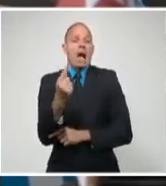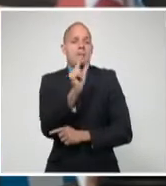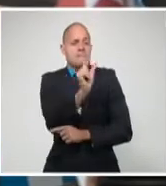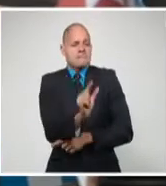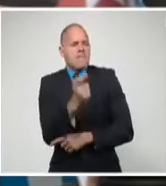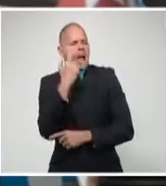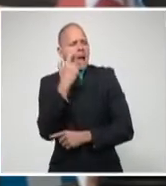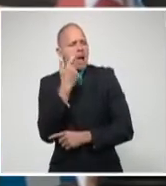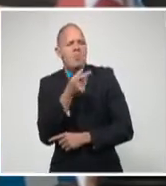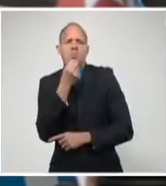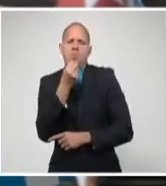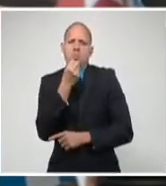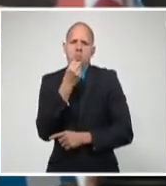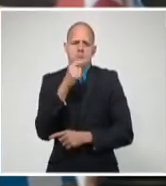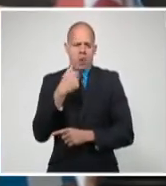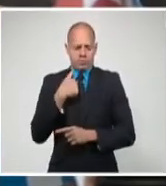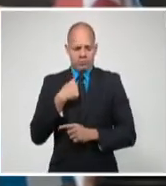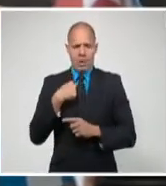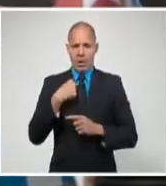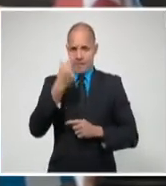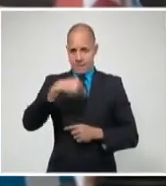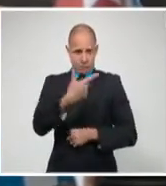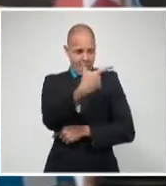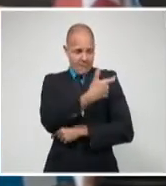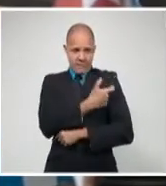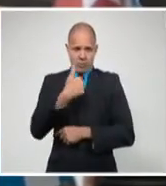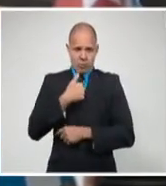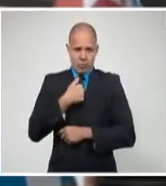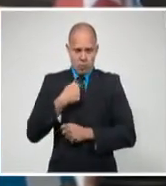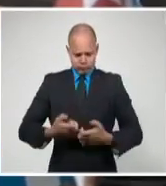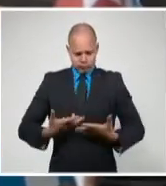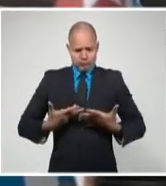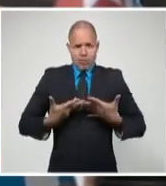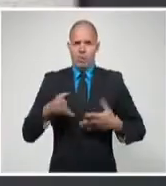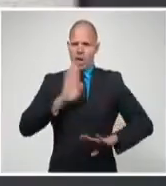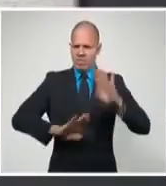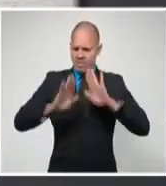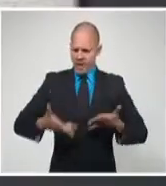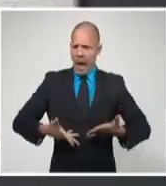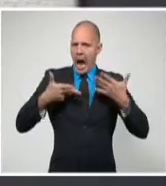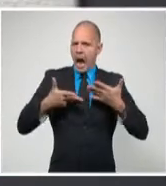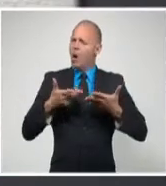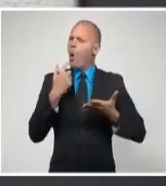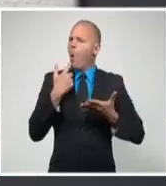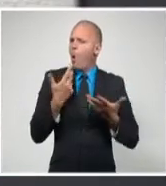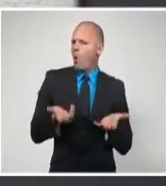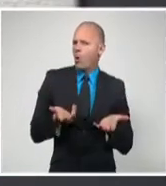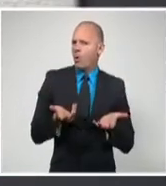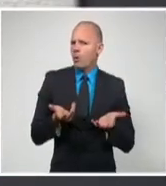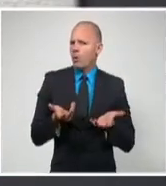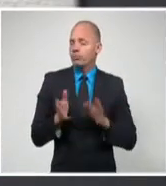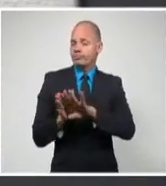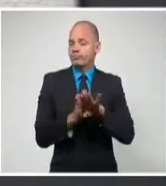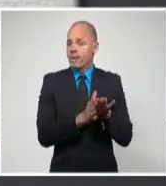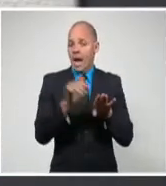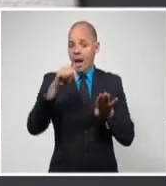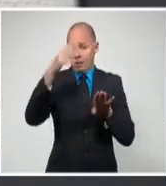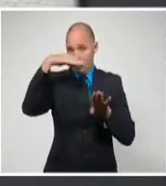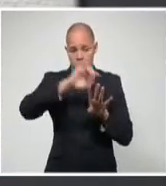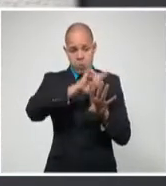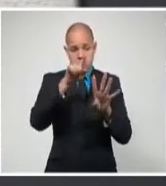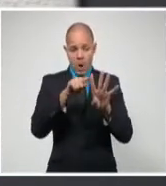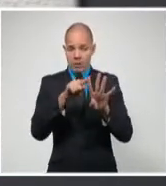niveles de inducción de la respuesta inmune y los niveles de protección que son capaces de inducir. Todos los candidatos vacunales cubanos se encuentran